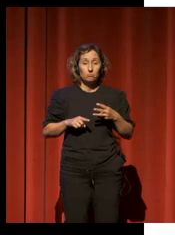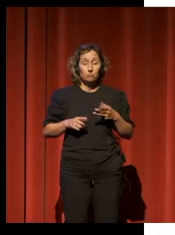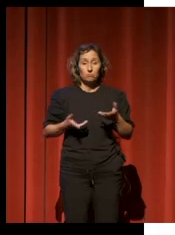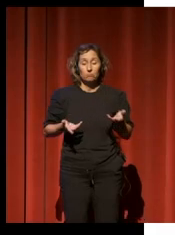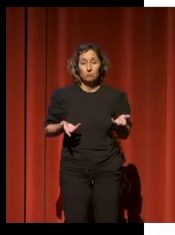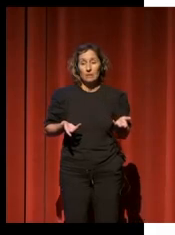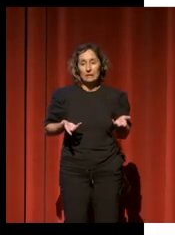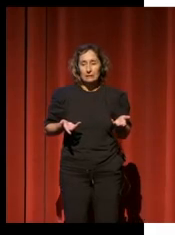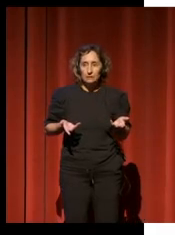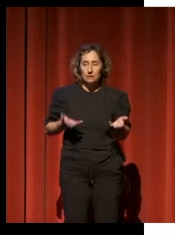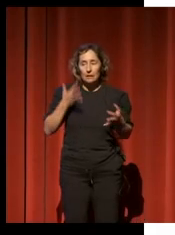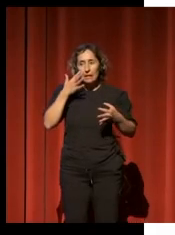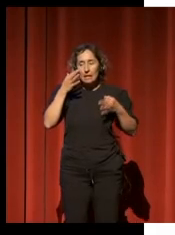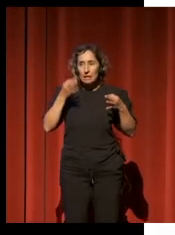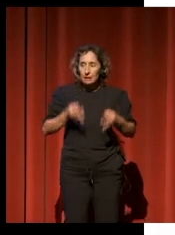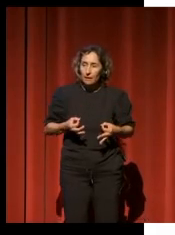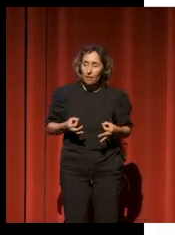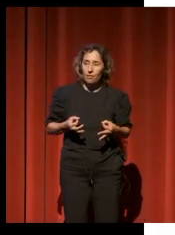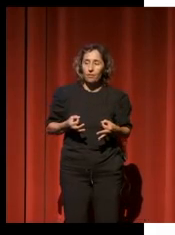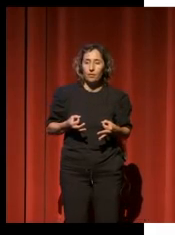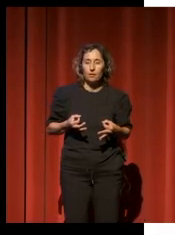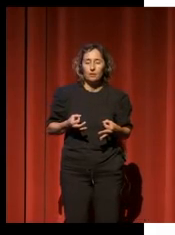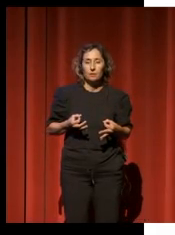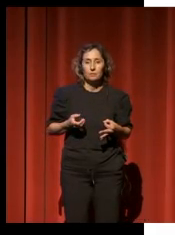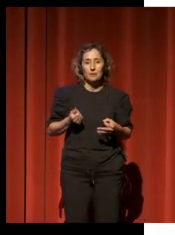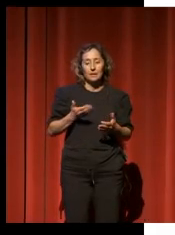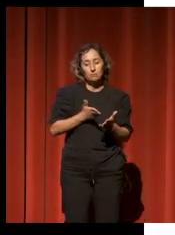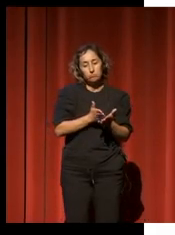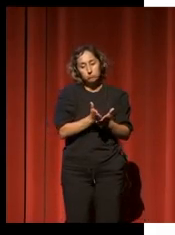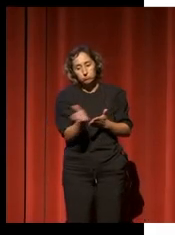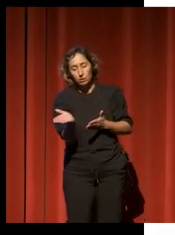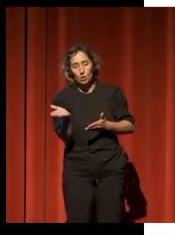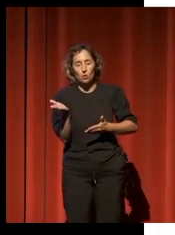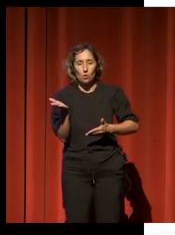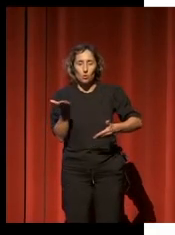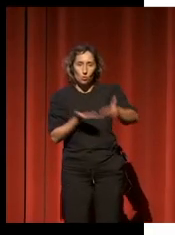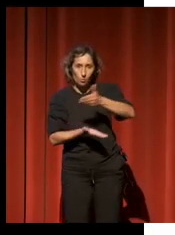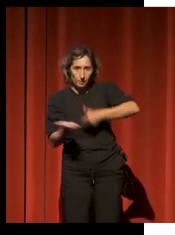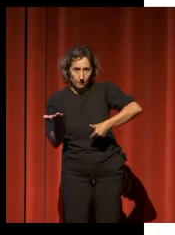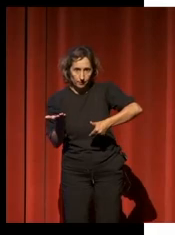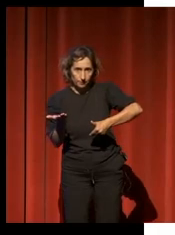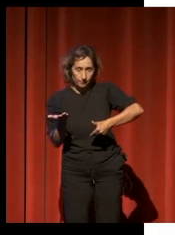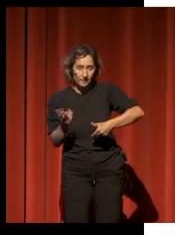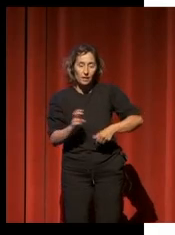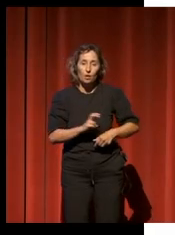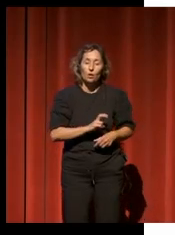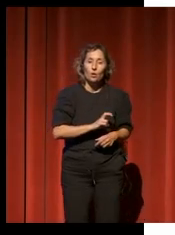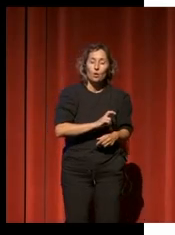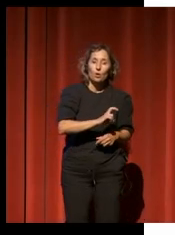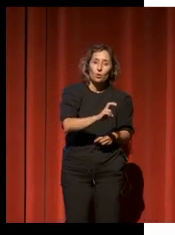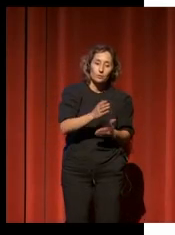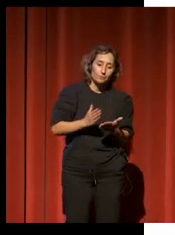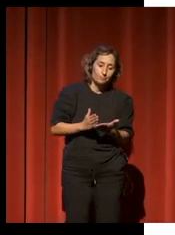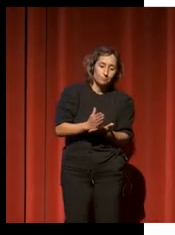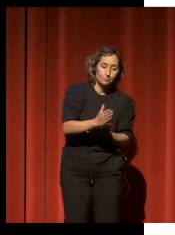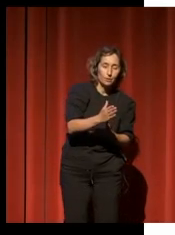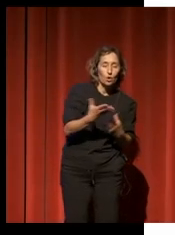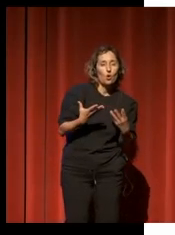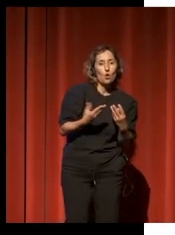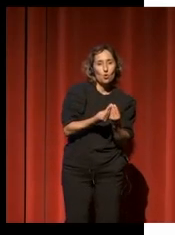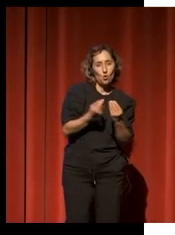Ah se van un poco más hacia una práctica de cooperación y otras veces también hacia a la cogestión